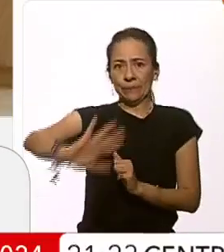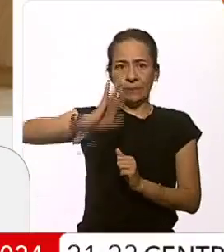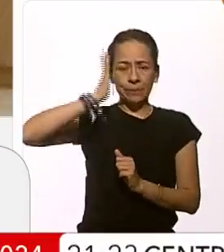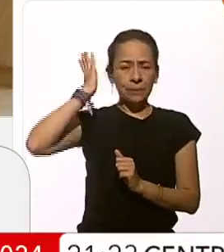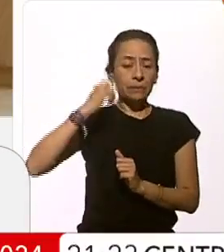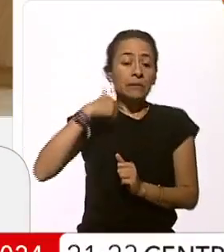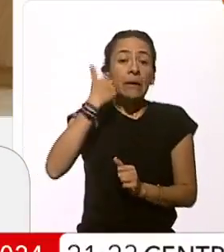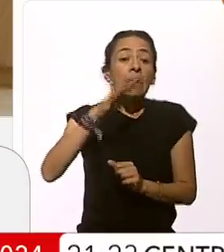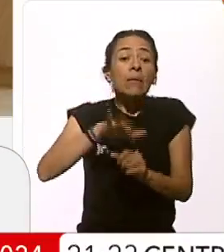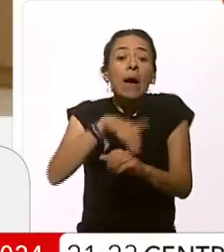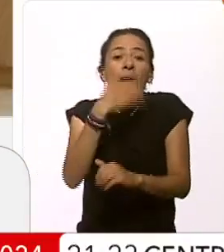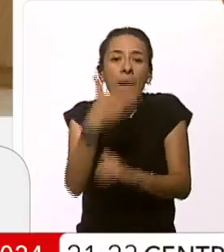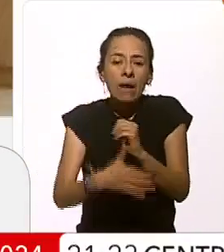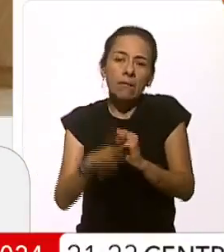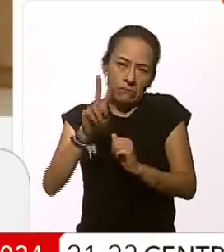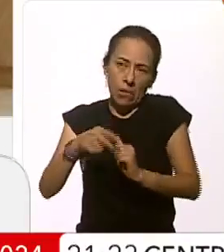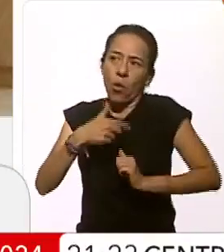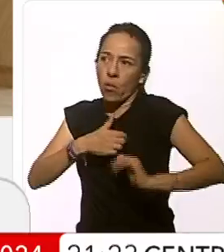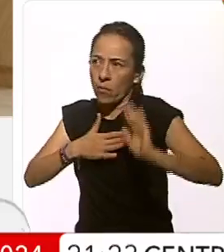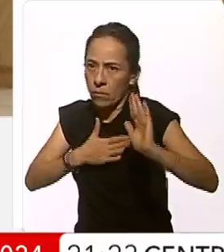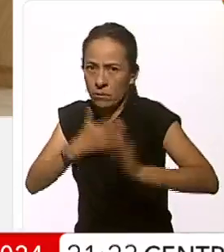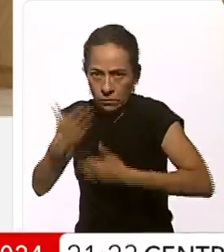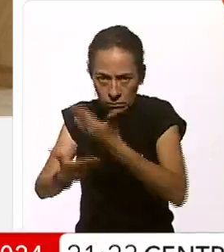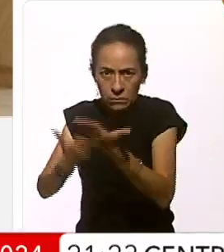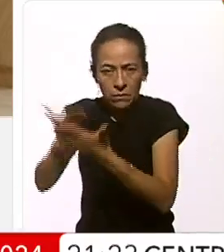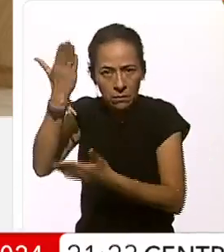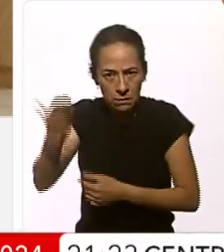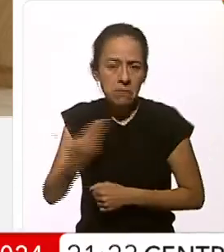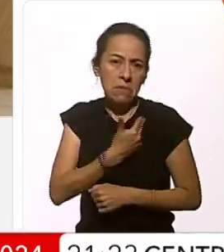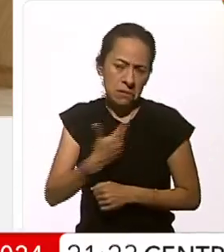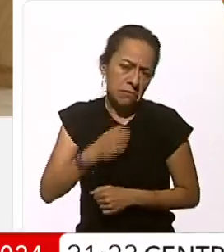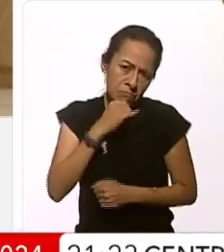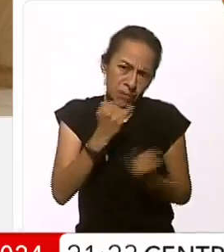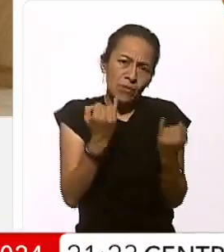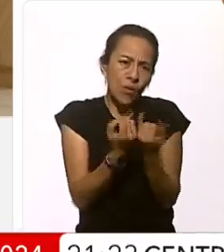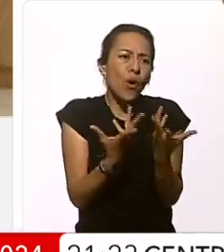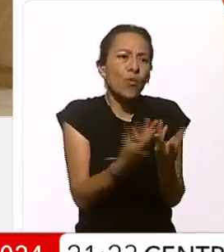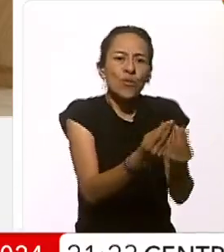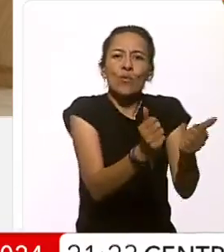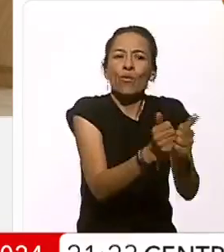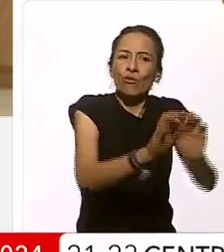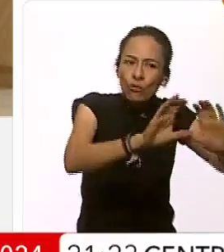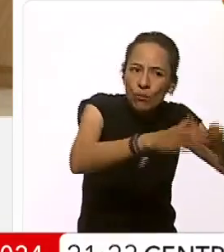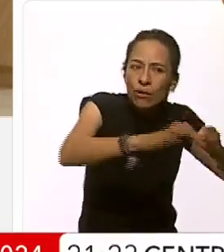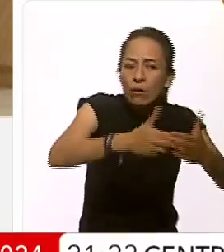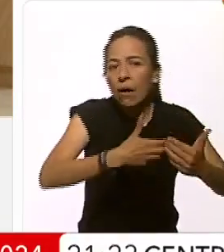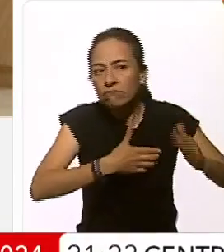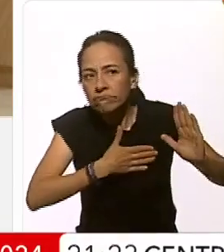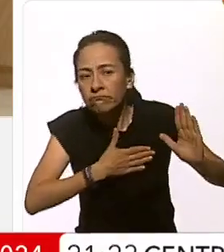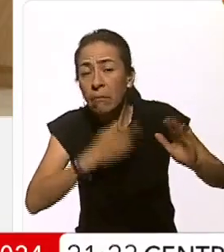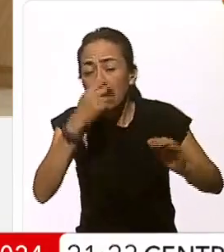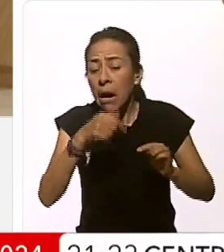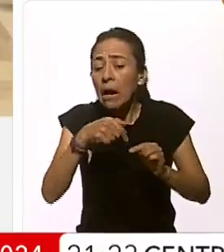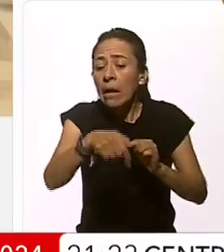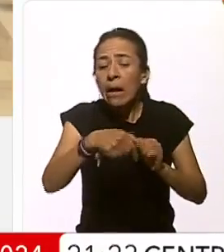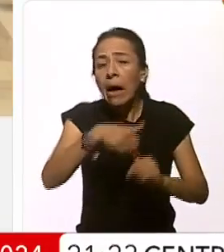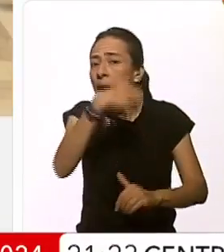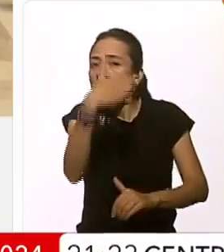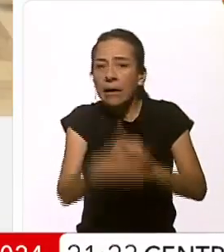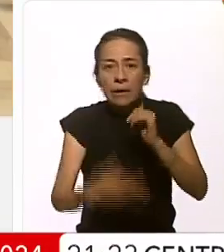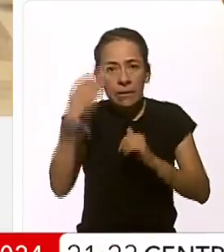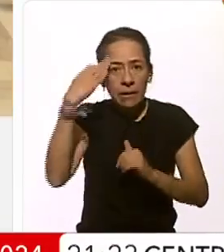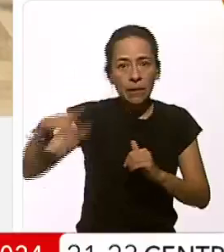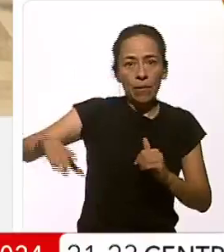el presidente, con las comunidades, de concluir antes de terminar esta administración,